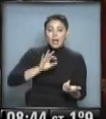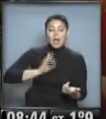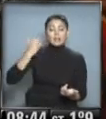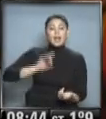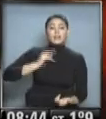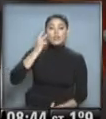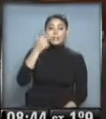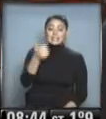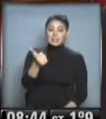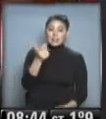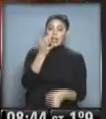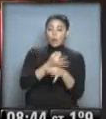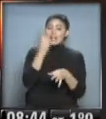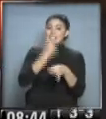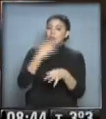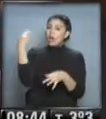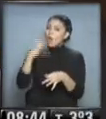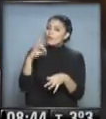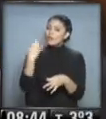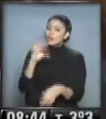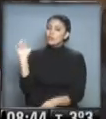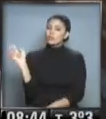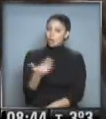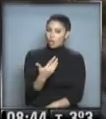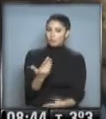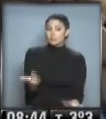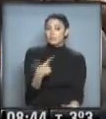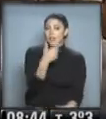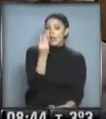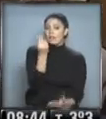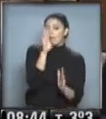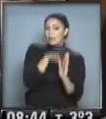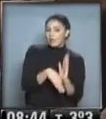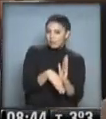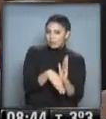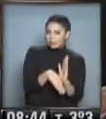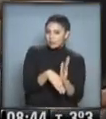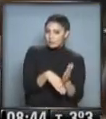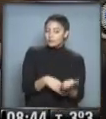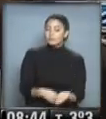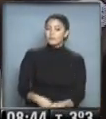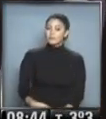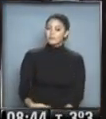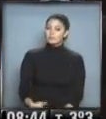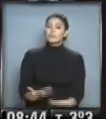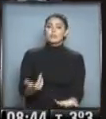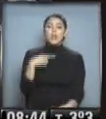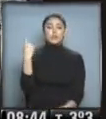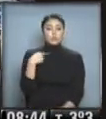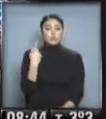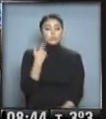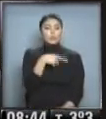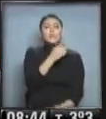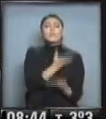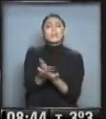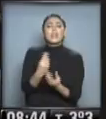2006, la escuela secundaria debe ser para todos porque es obligatoria, le baja el nivel de calidad. Y la propuesta que nos hace es,